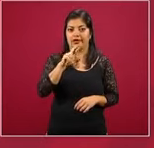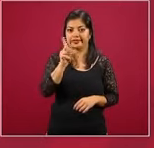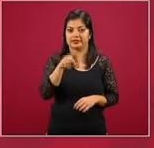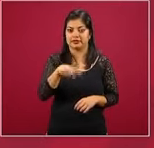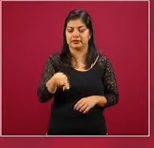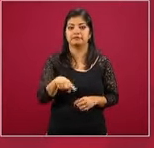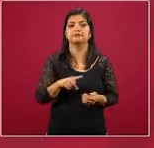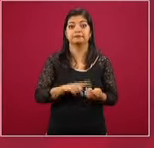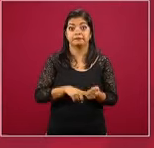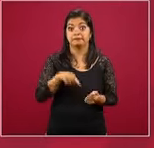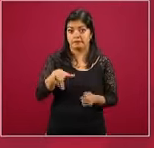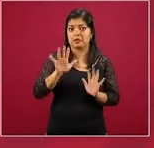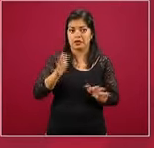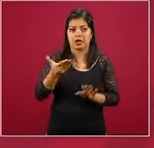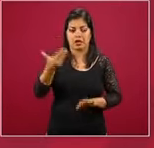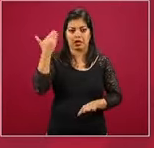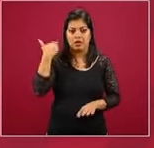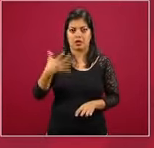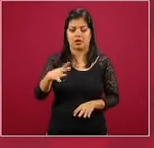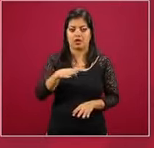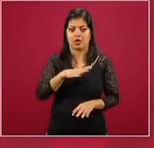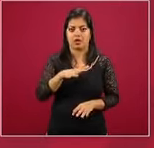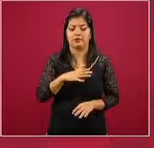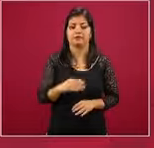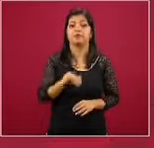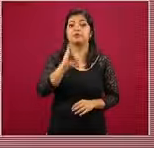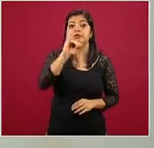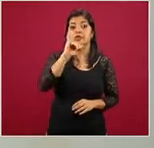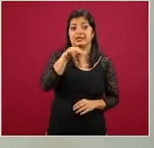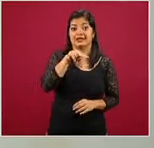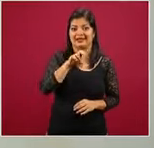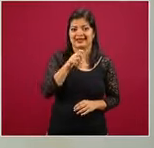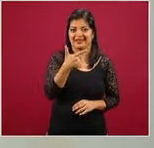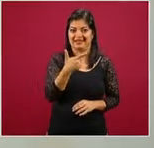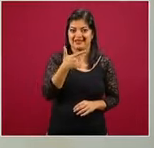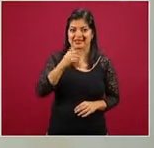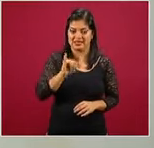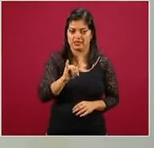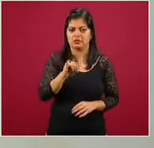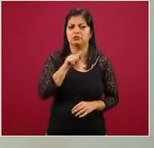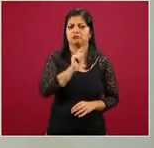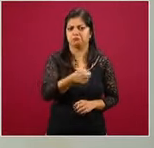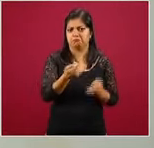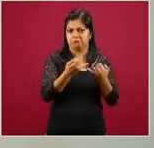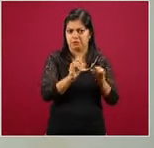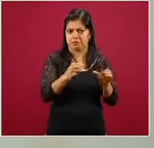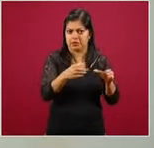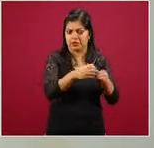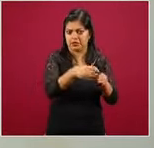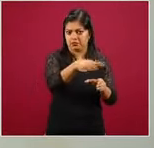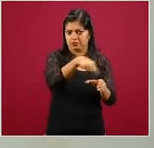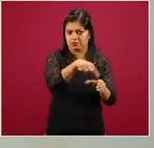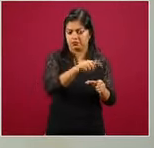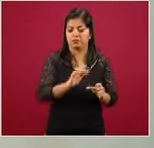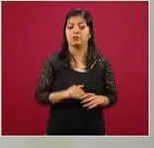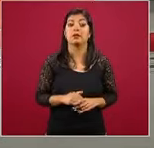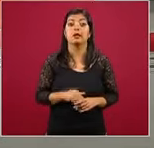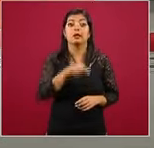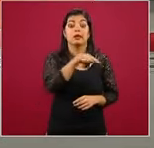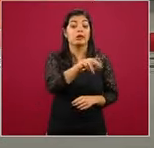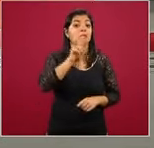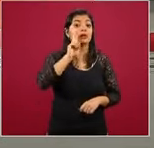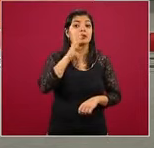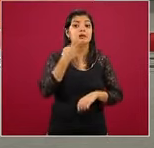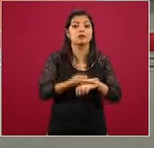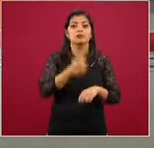datos ya lo teníamos. El INEGI, institución autónoma, constitucionalmente autónoma, responsable de